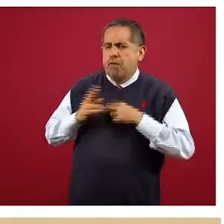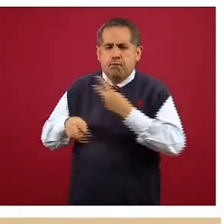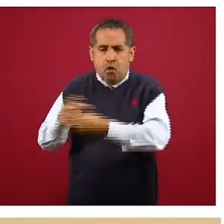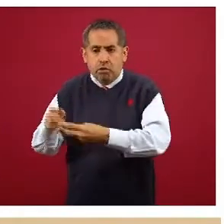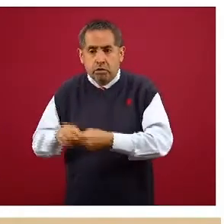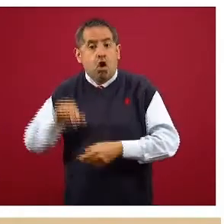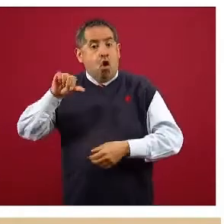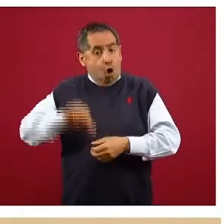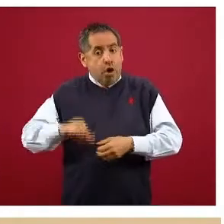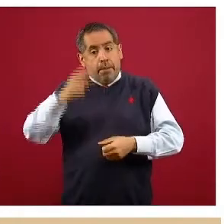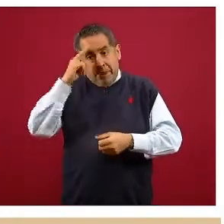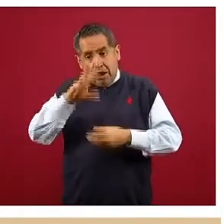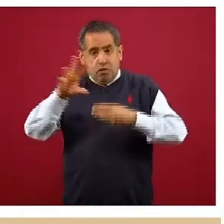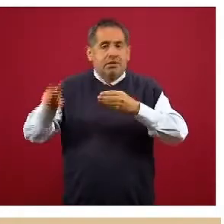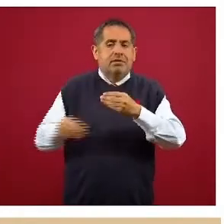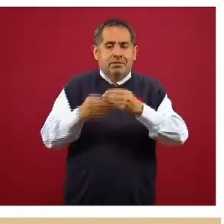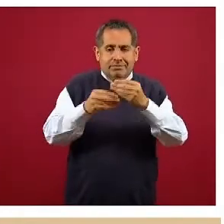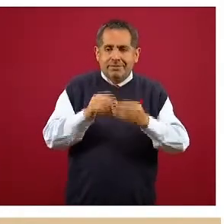suma México.